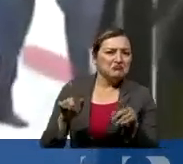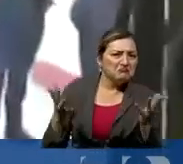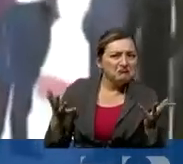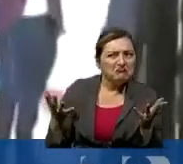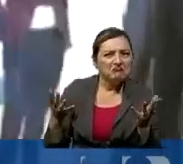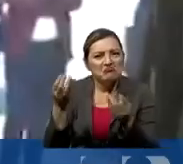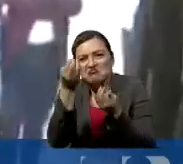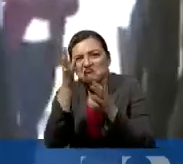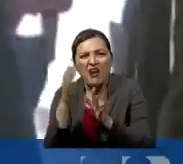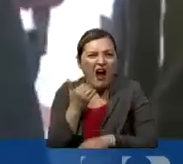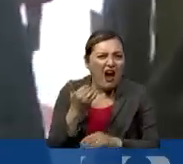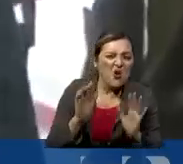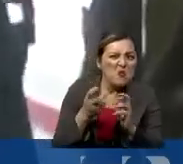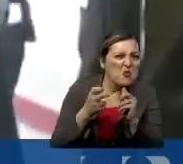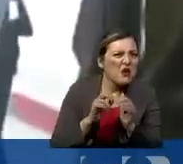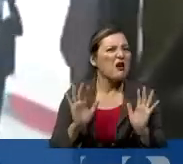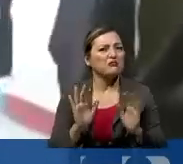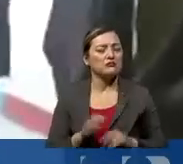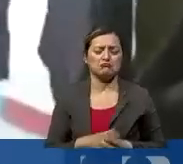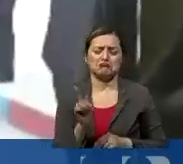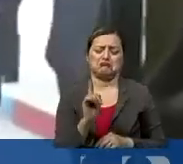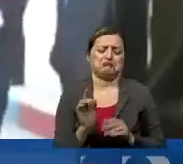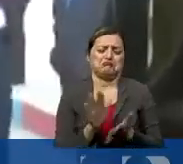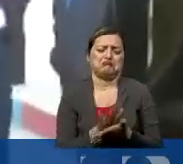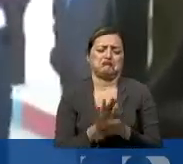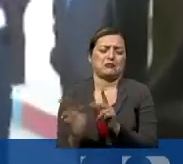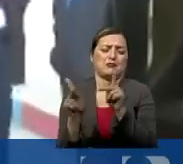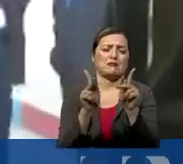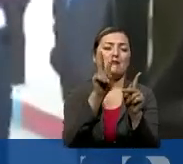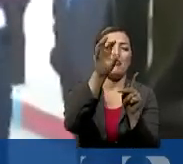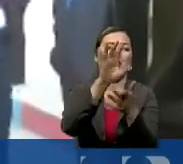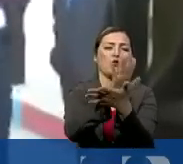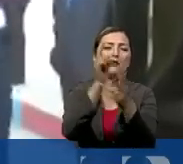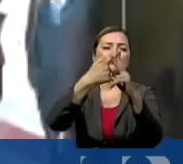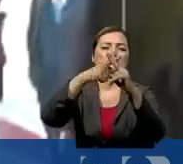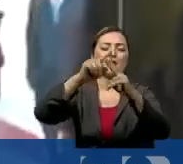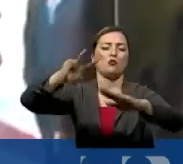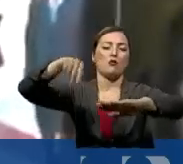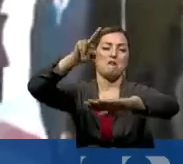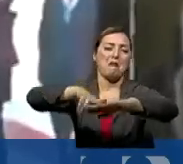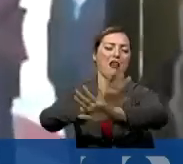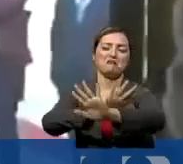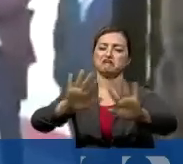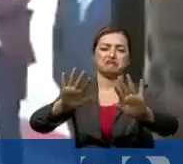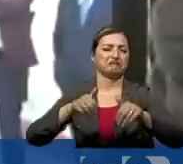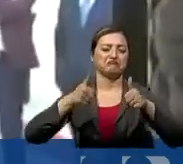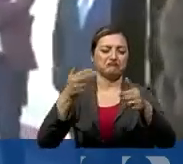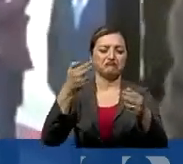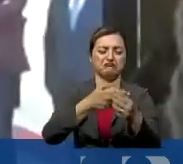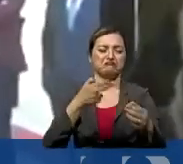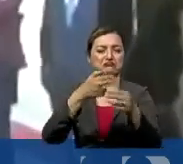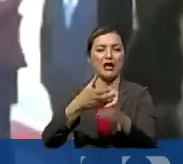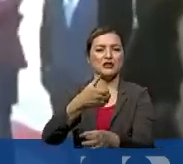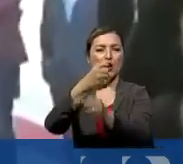Bueno, ninguna novedad. Tal como estaba planificado, las 20 unidades han iniciado el año escolar con todas las normas